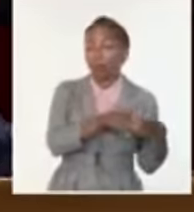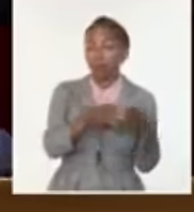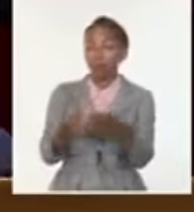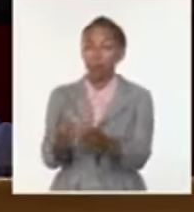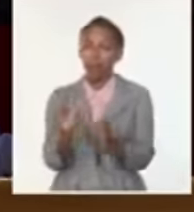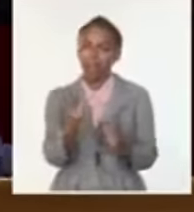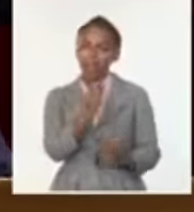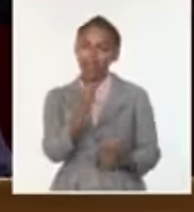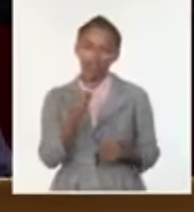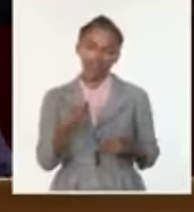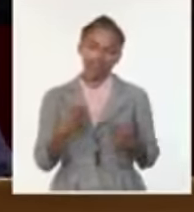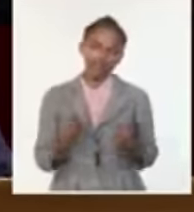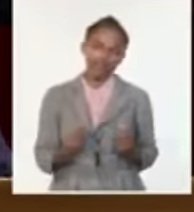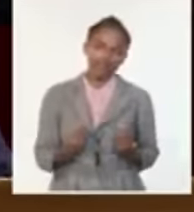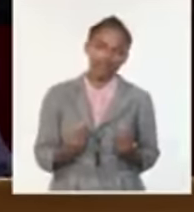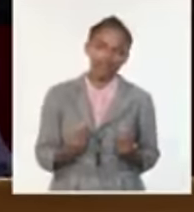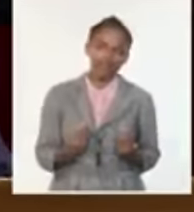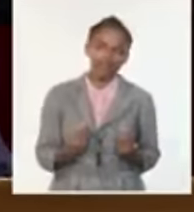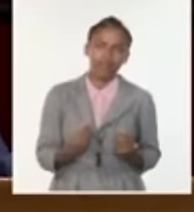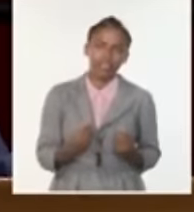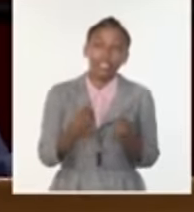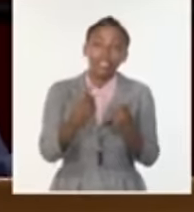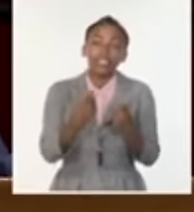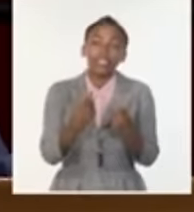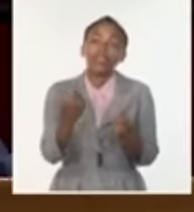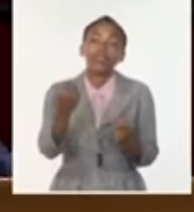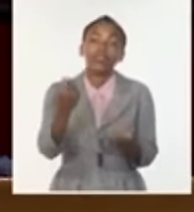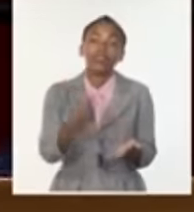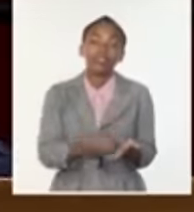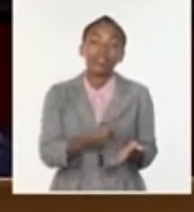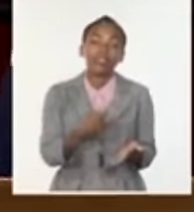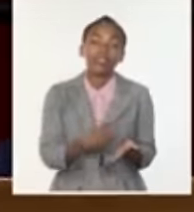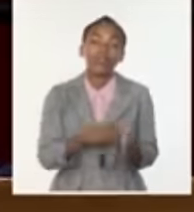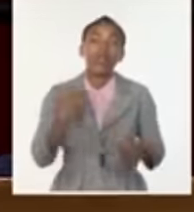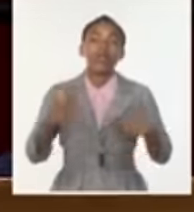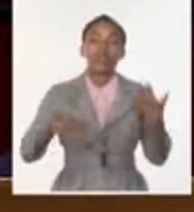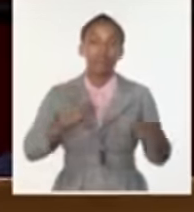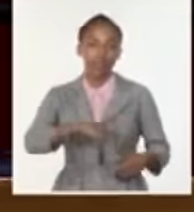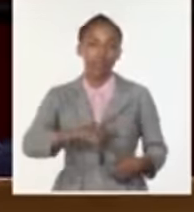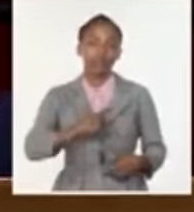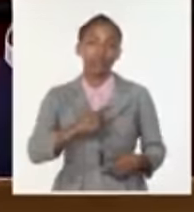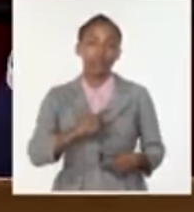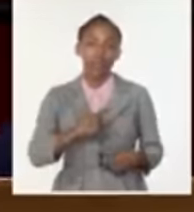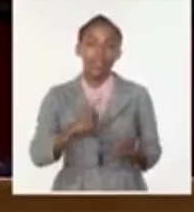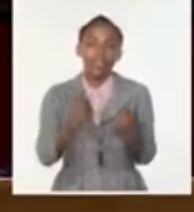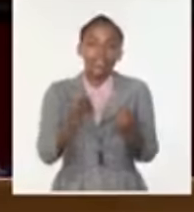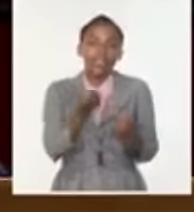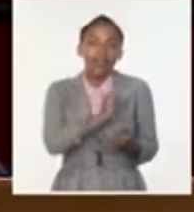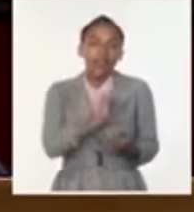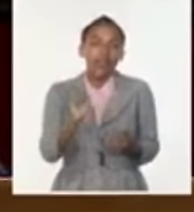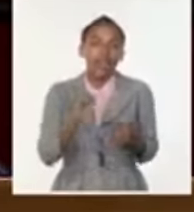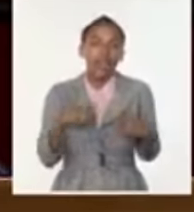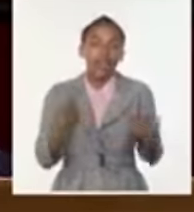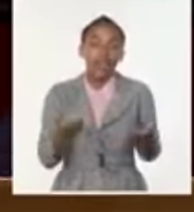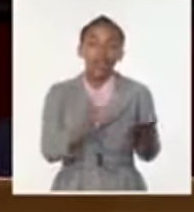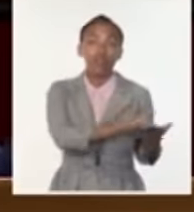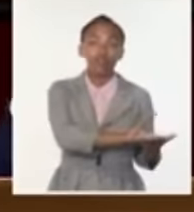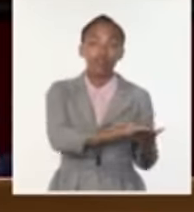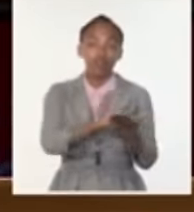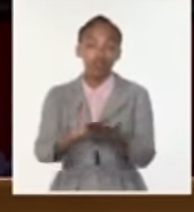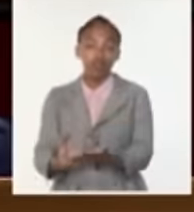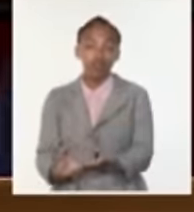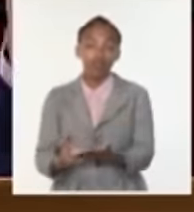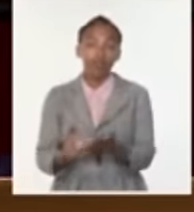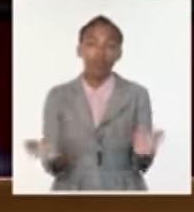para eso hay un presupuesto de las actividades de cultura. Entonces, hay que lograr que esa contribución al